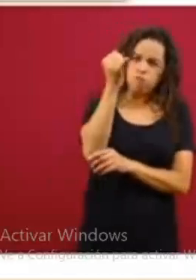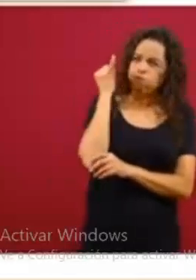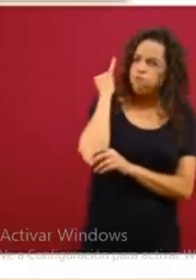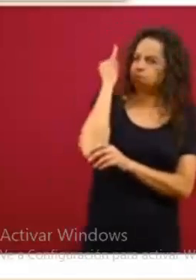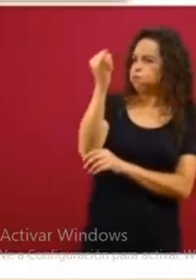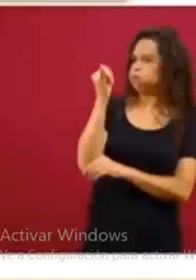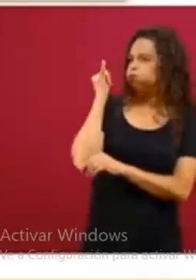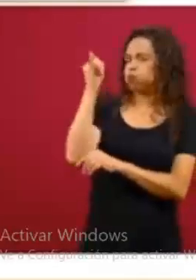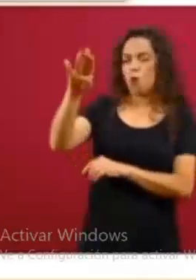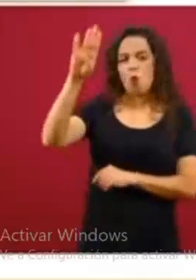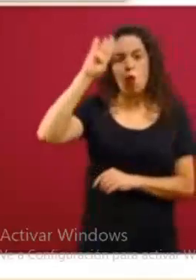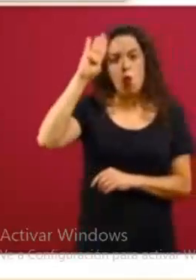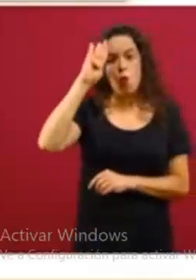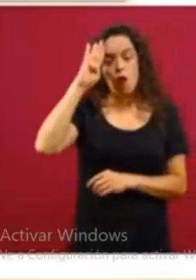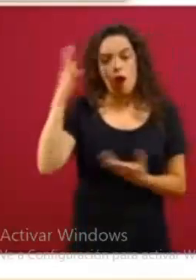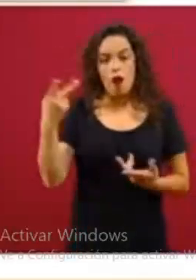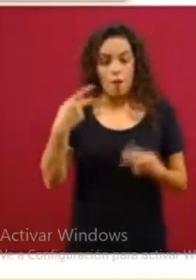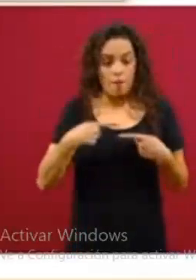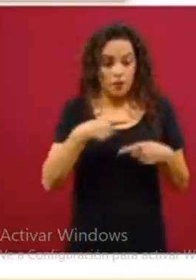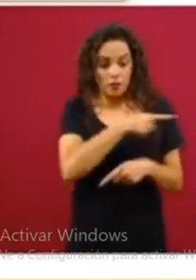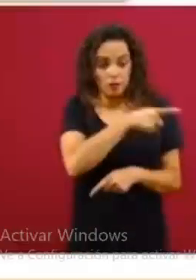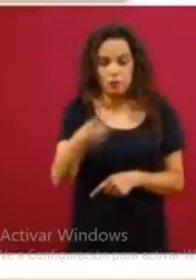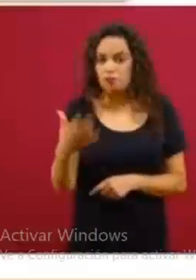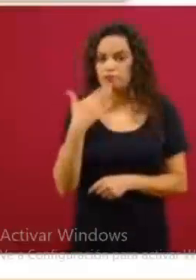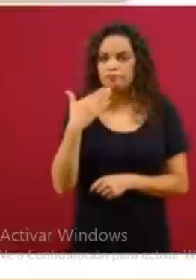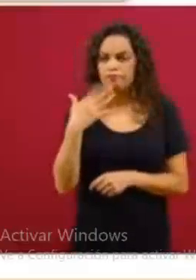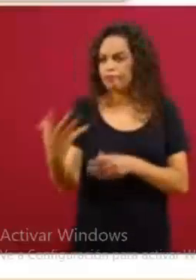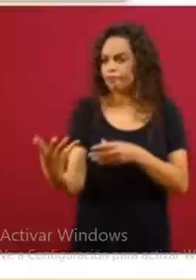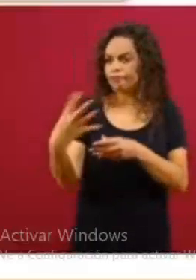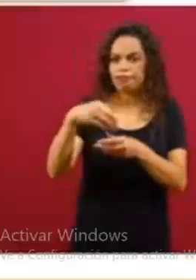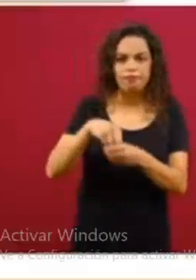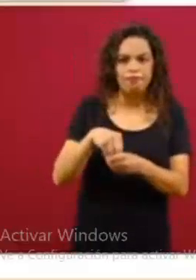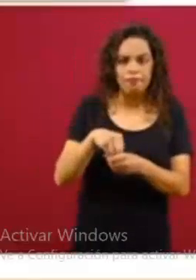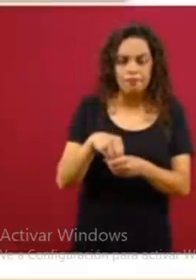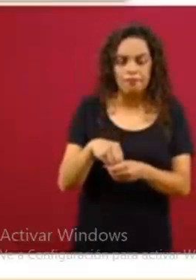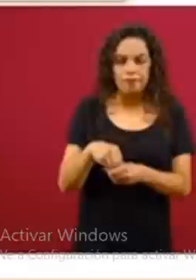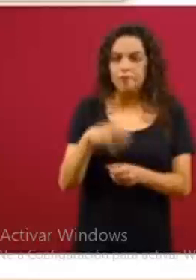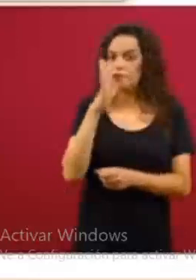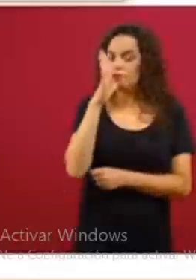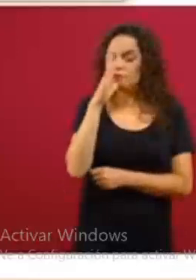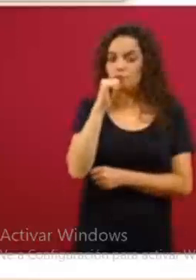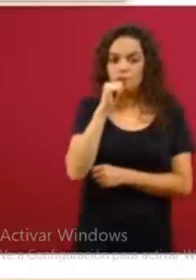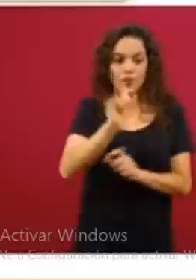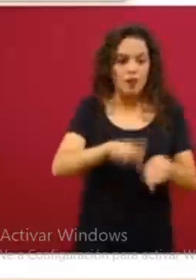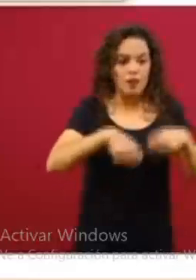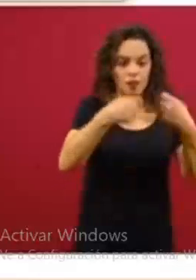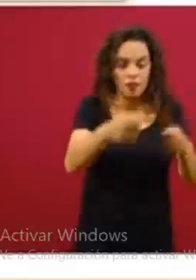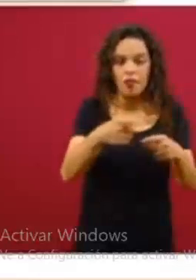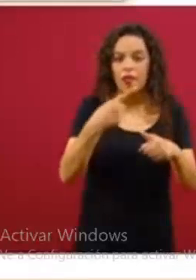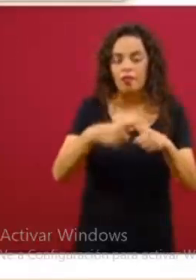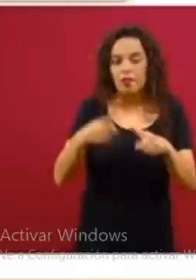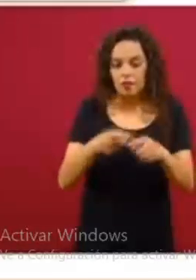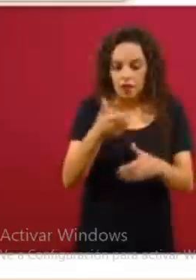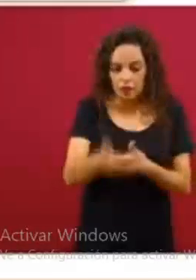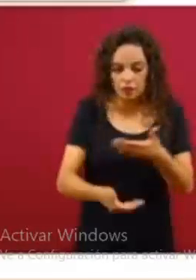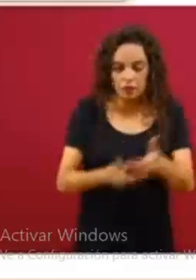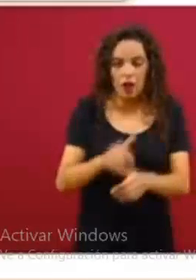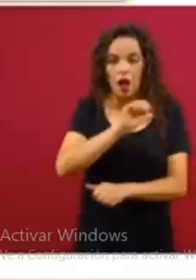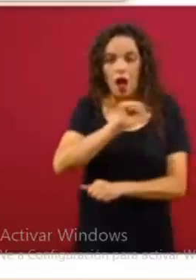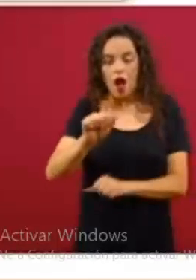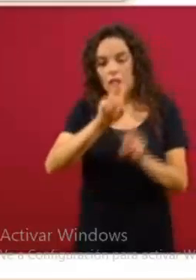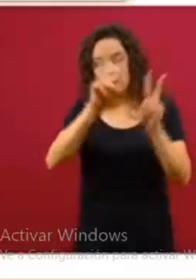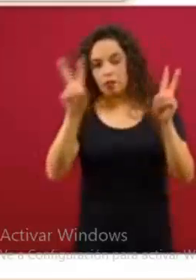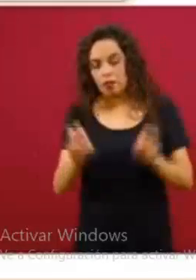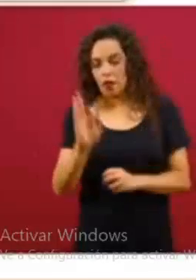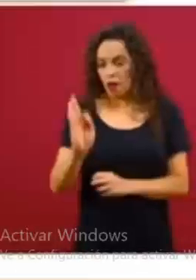no ha sido incluida y no se ha podido llegar a ellos con servicios financieros. Este es un gran